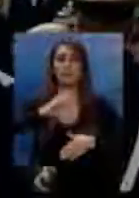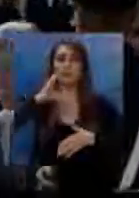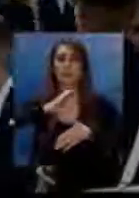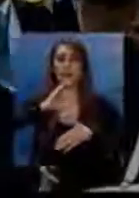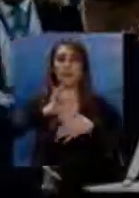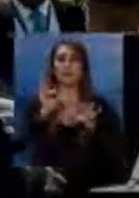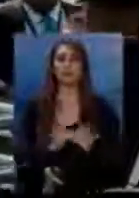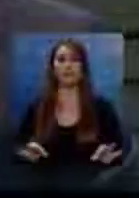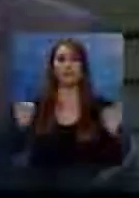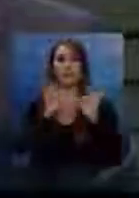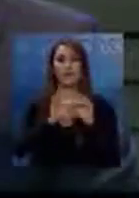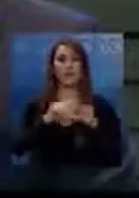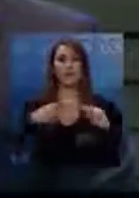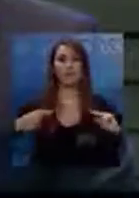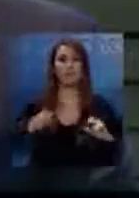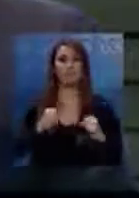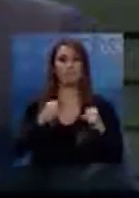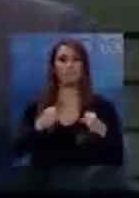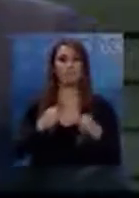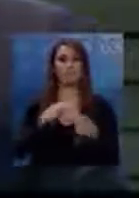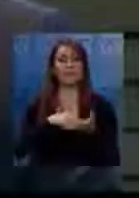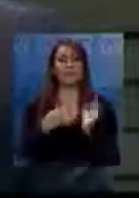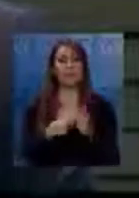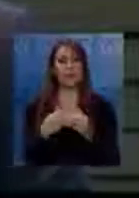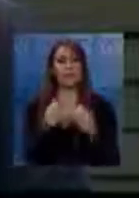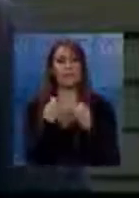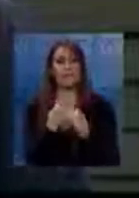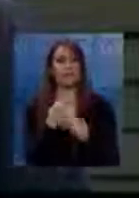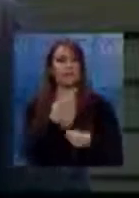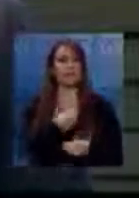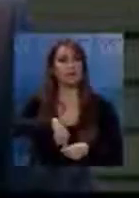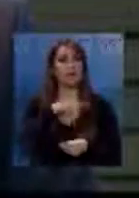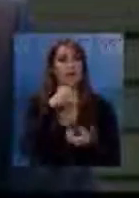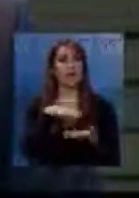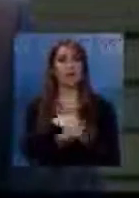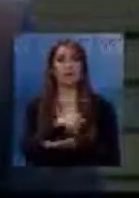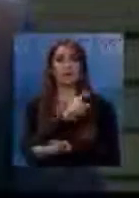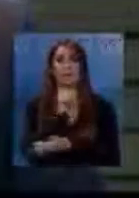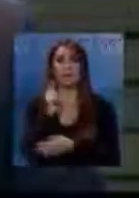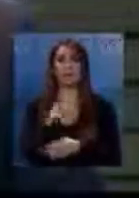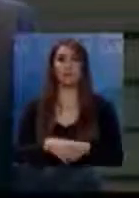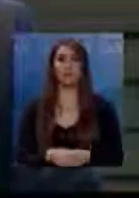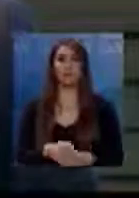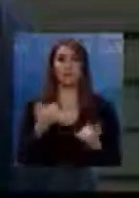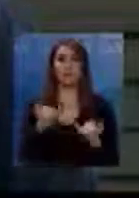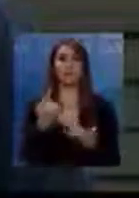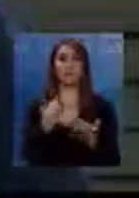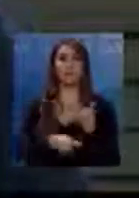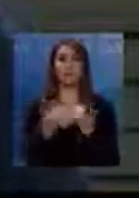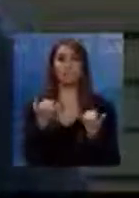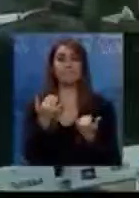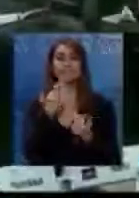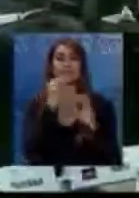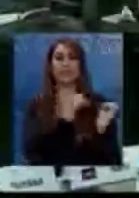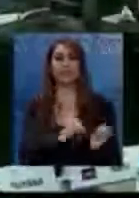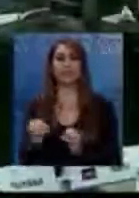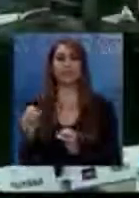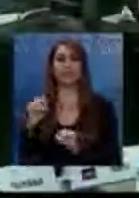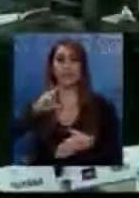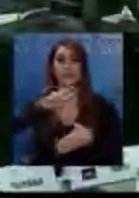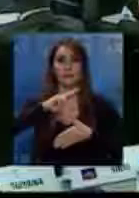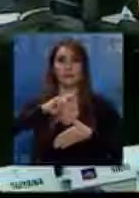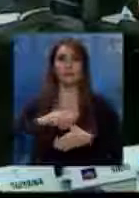como bloque regional. Creemos que CELAC, en el mediano plazo, debe reemplazar a una OEA, Organización de Estados